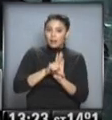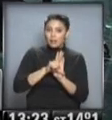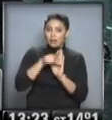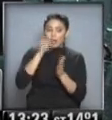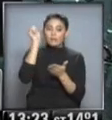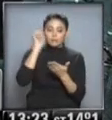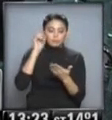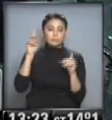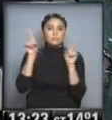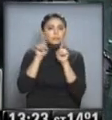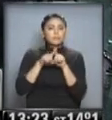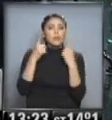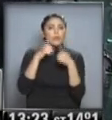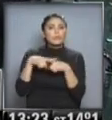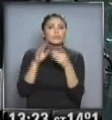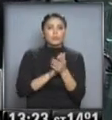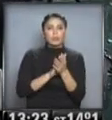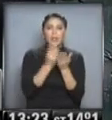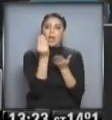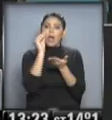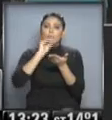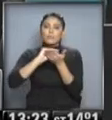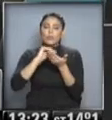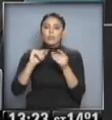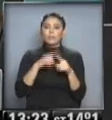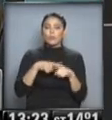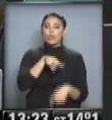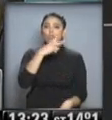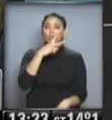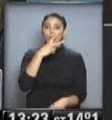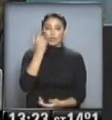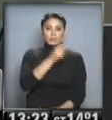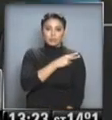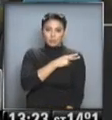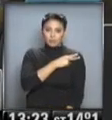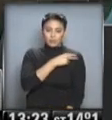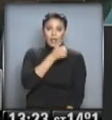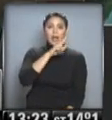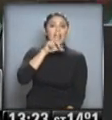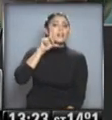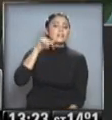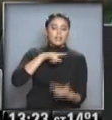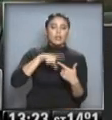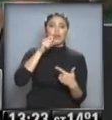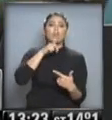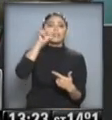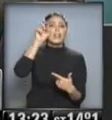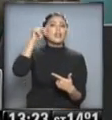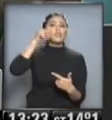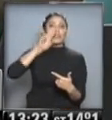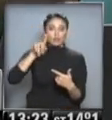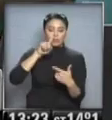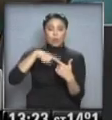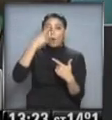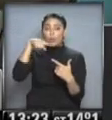dictaminando los aportes diferenciales insalubres por dos empleadores arlia Y cenor sí que es esta